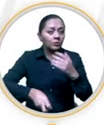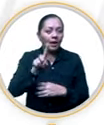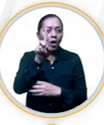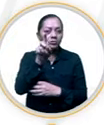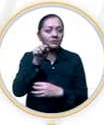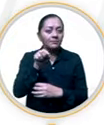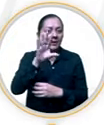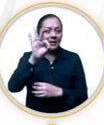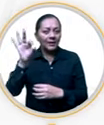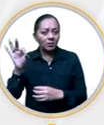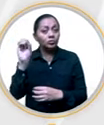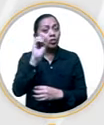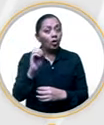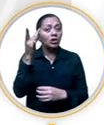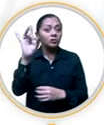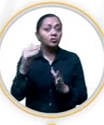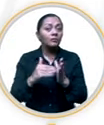van desde los $11,500 hasta